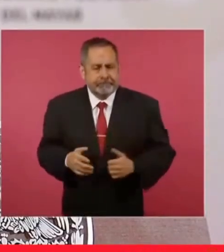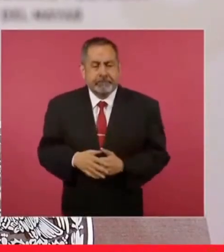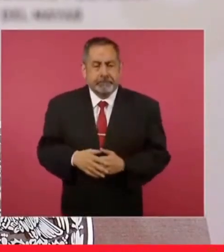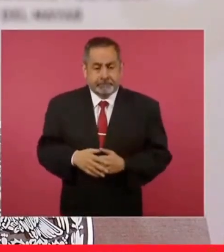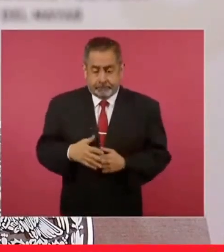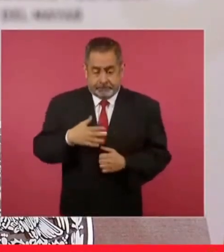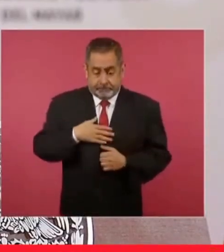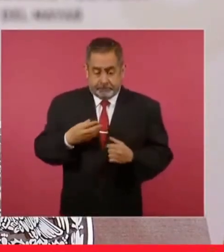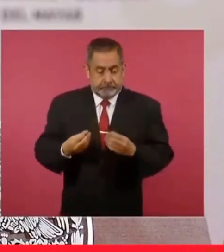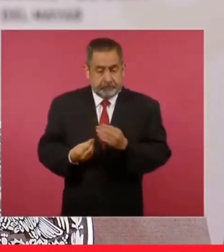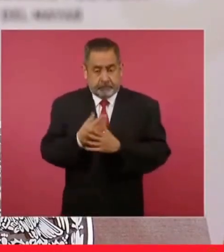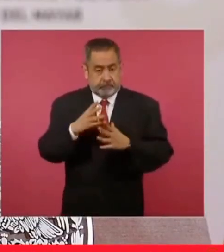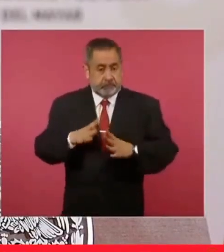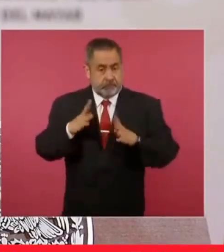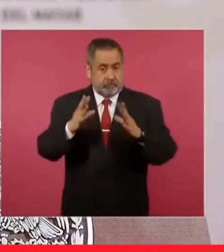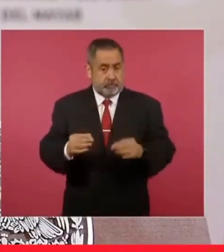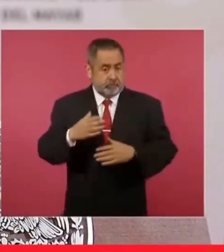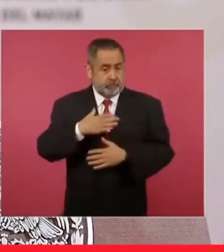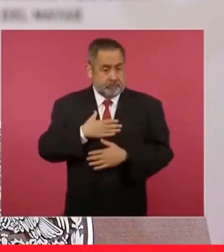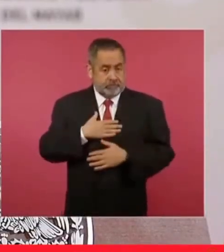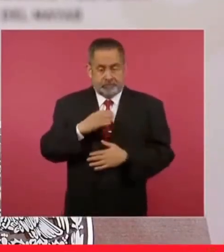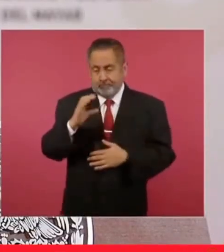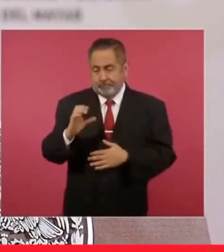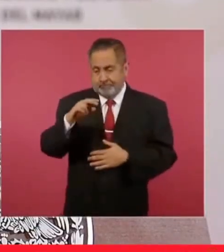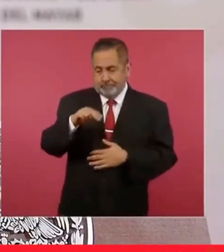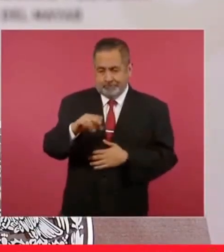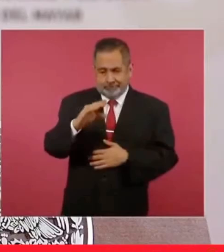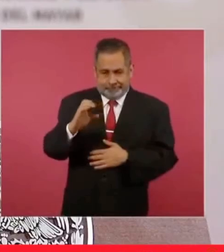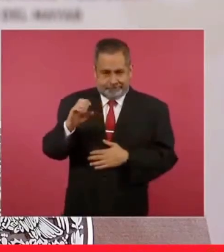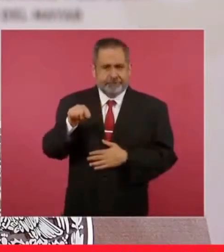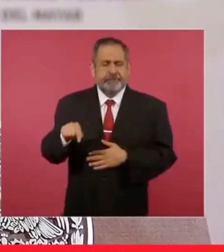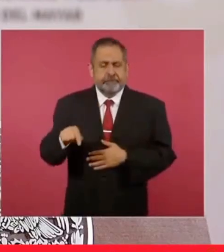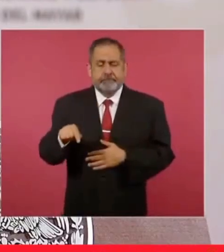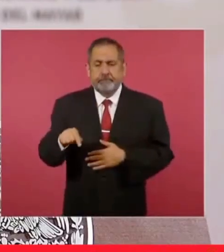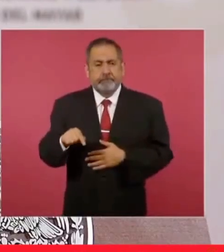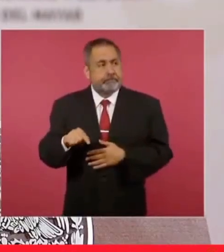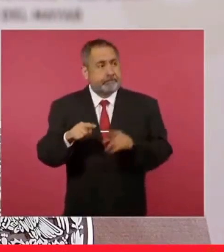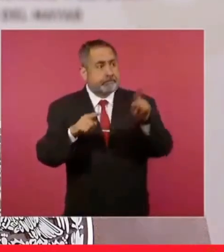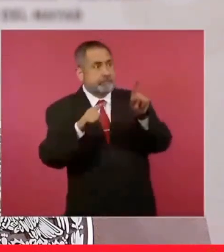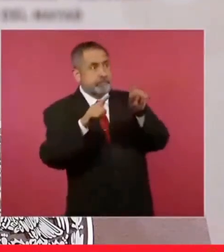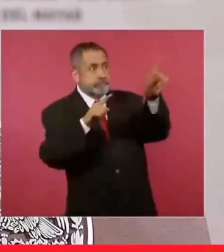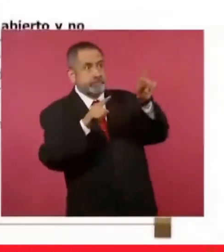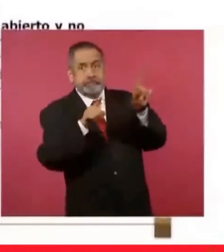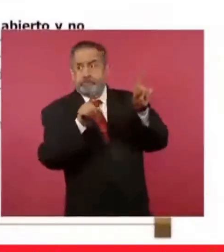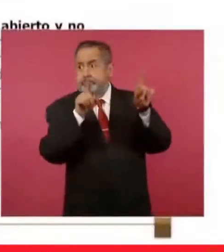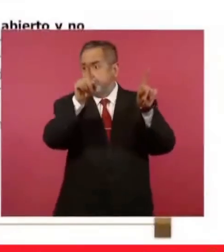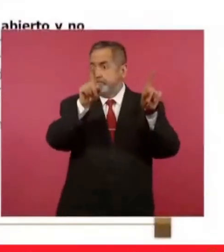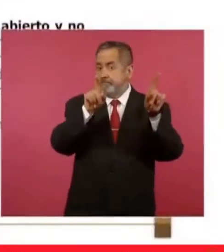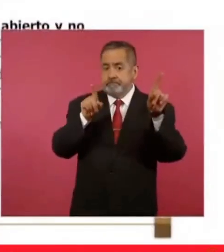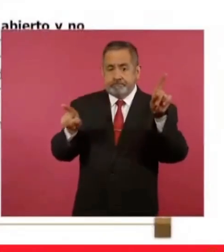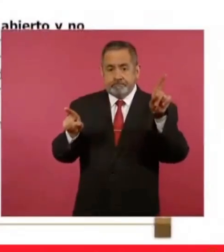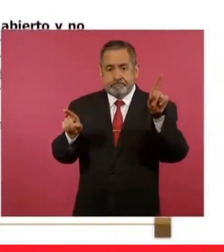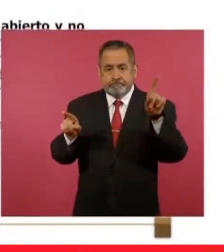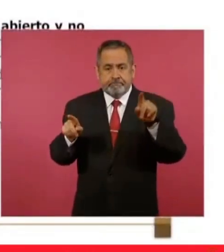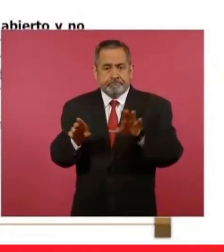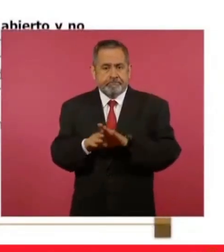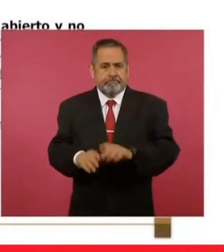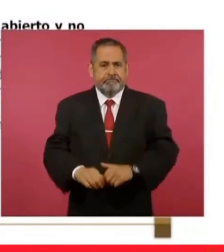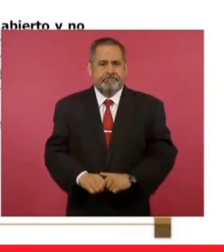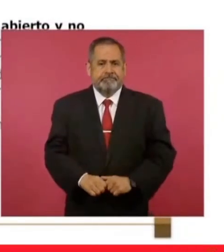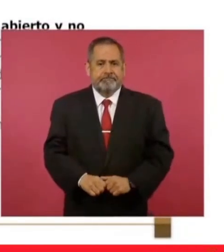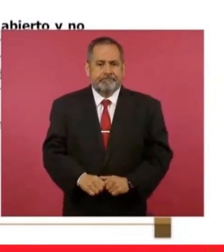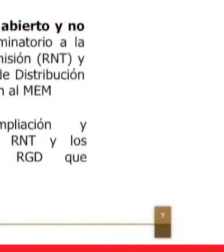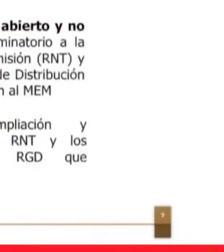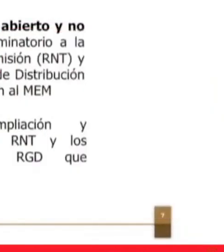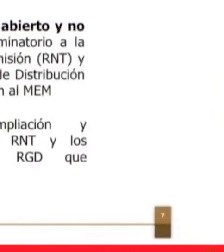nació el Centro Nacional en México, debido a la interconexión de diferentes regiones del país, la tarea